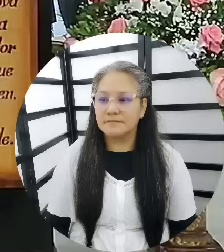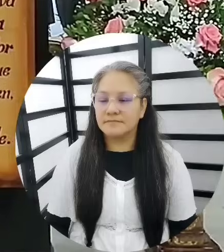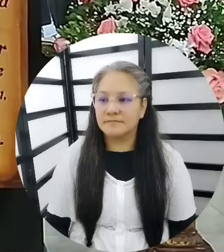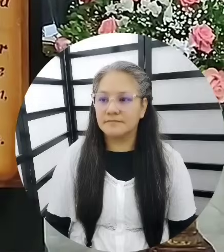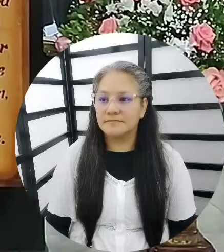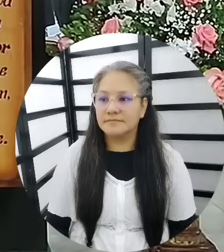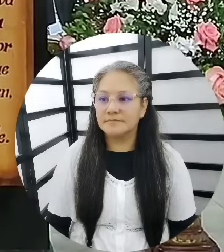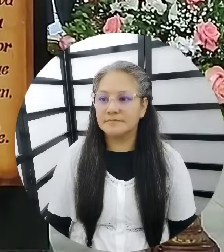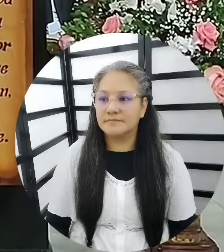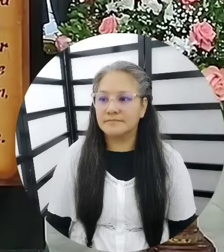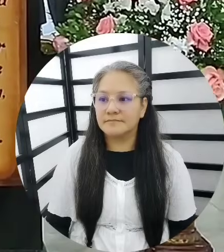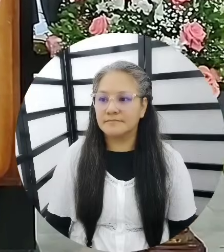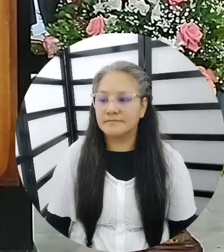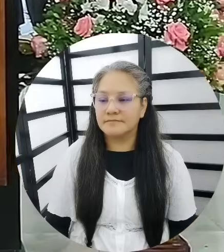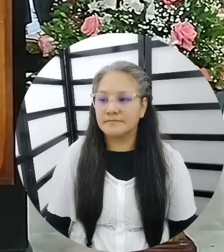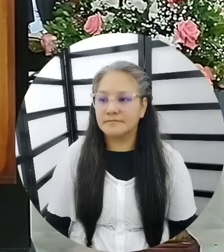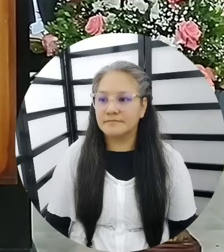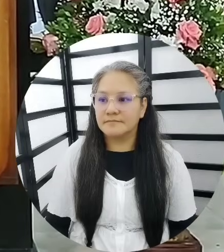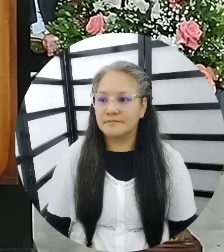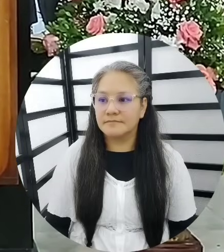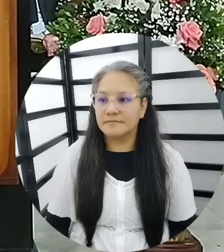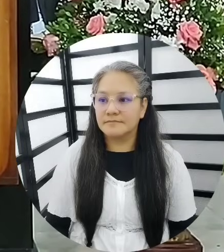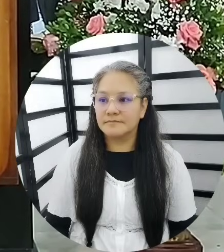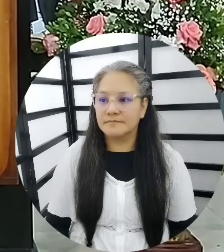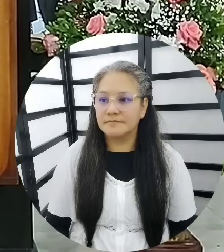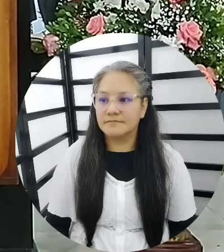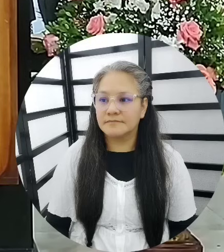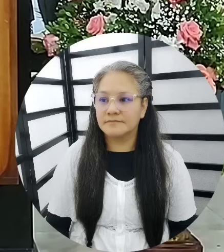Es muy importante la comunión,